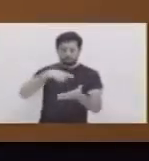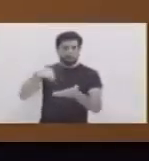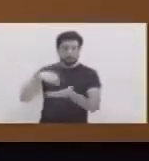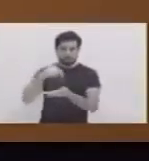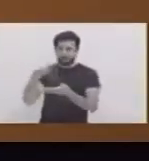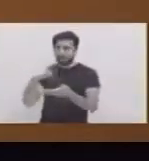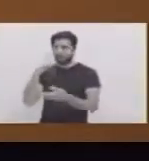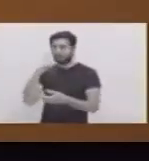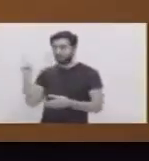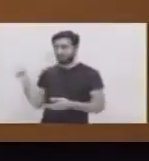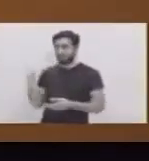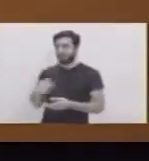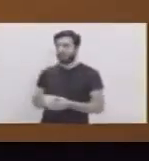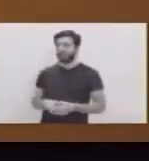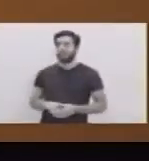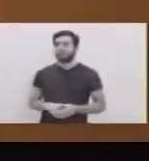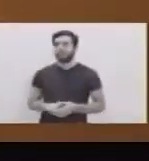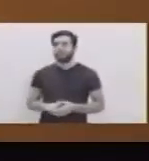con esto,